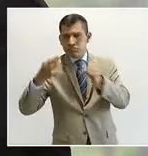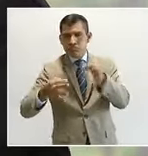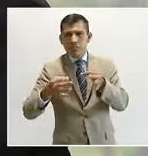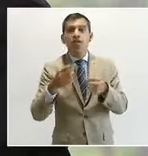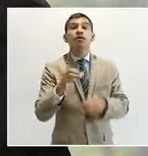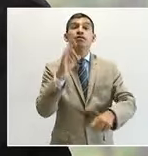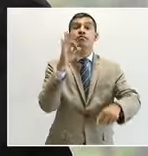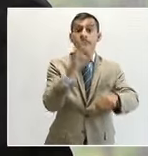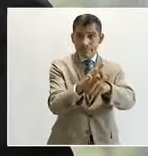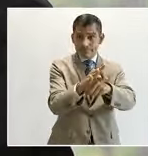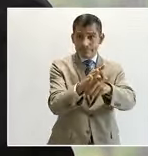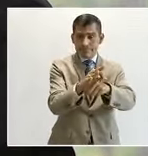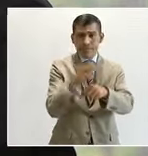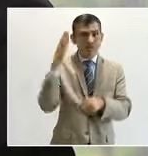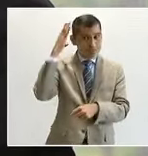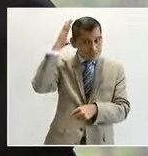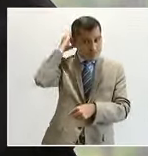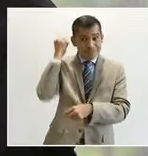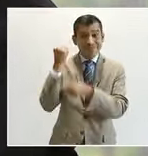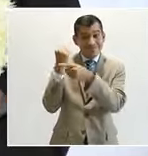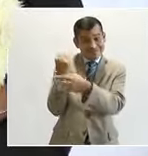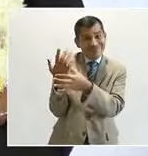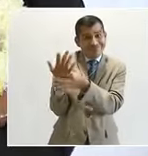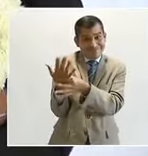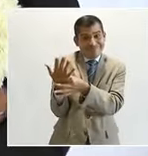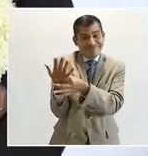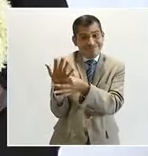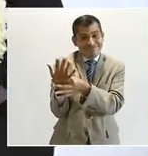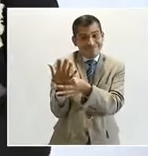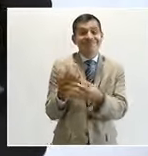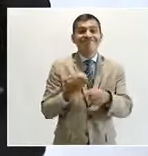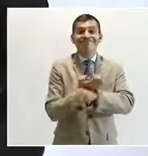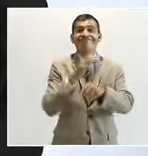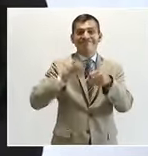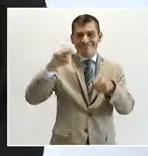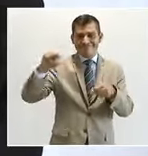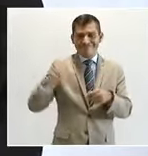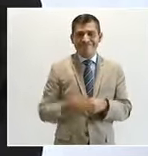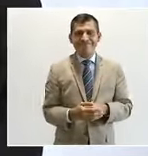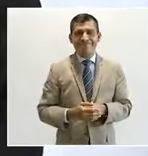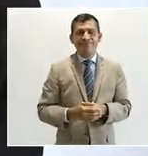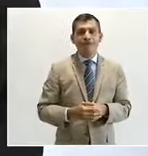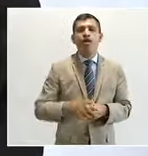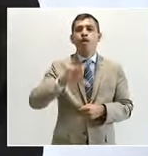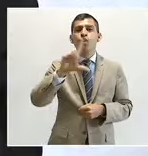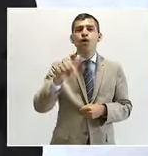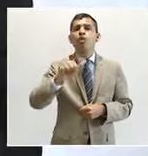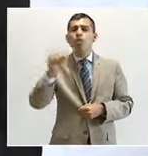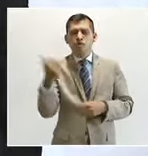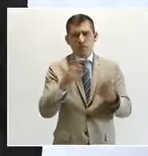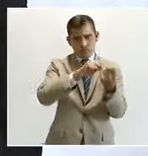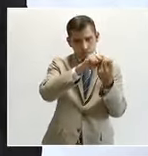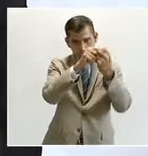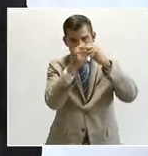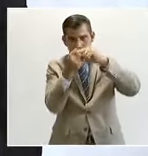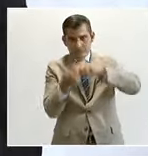a Morelos Michoacán luego hubo otro proceso de transformación